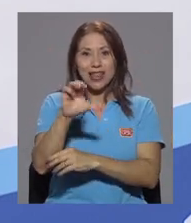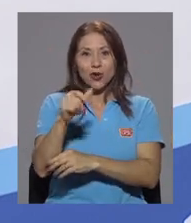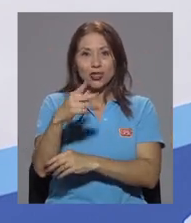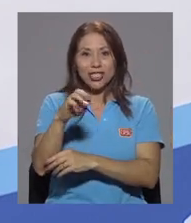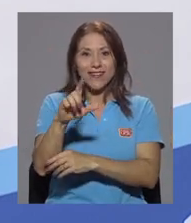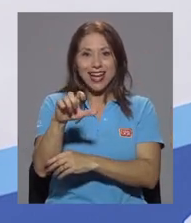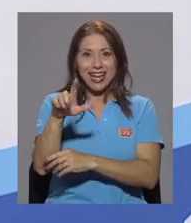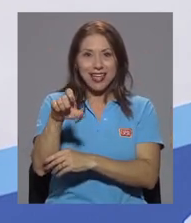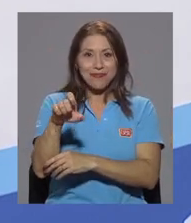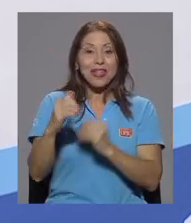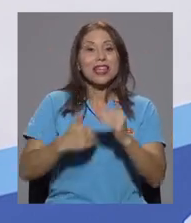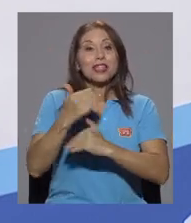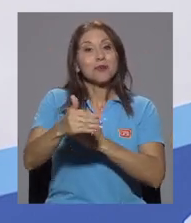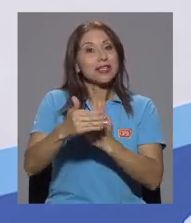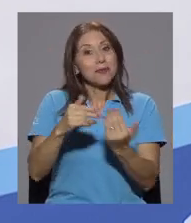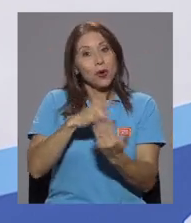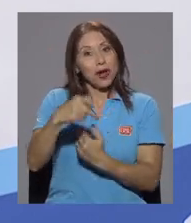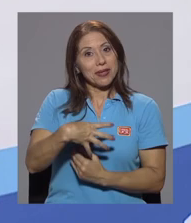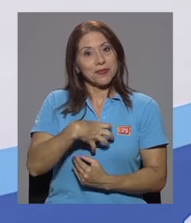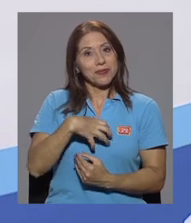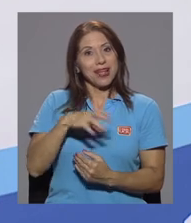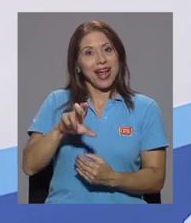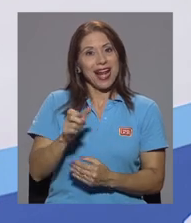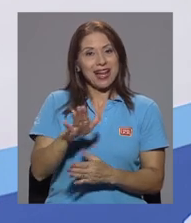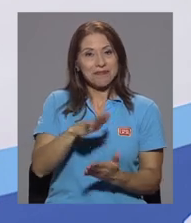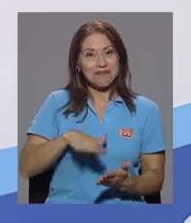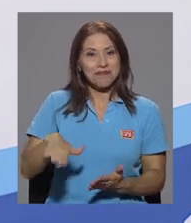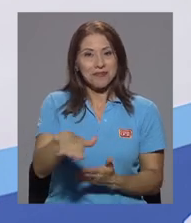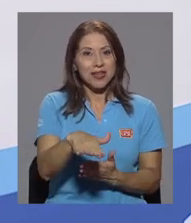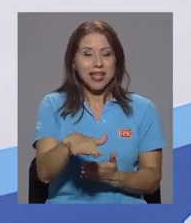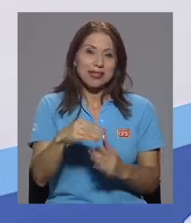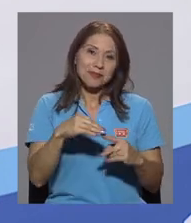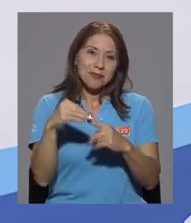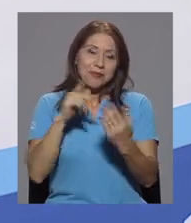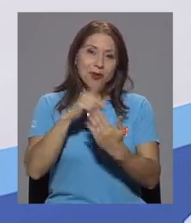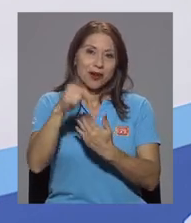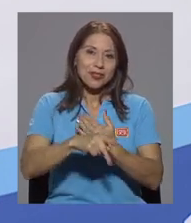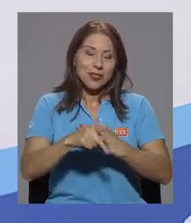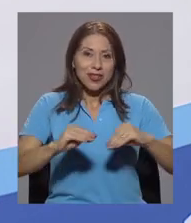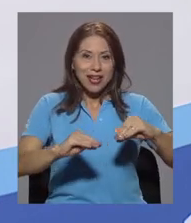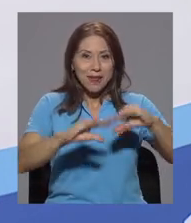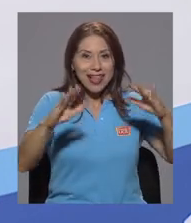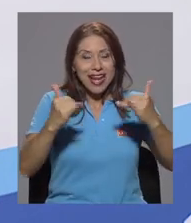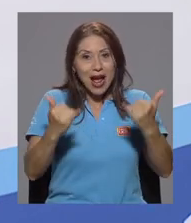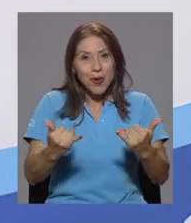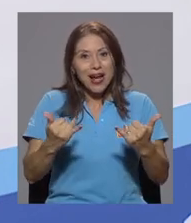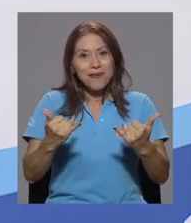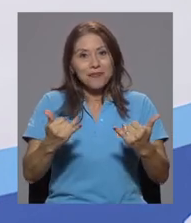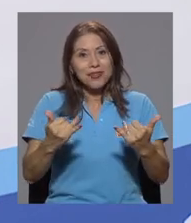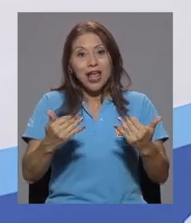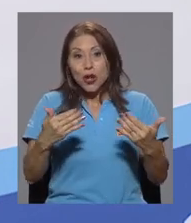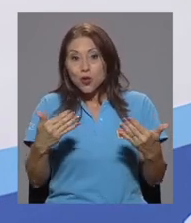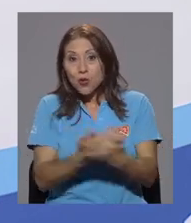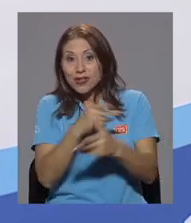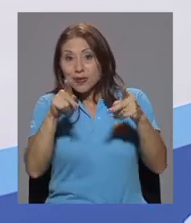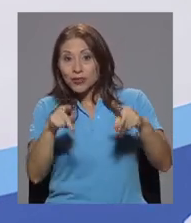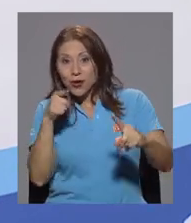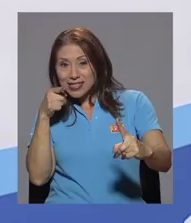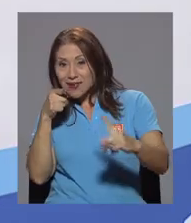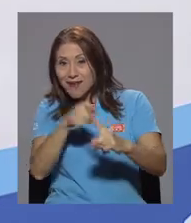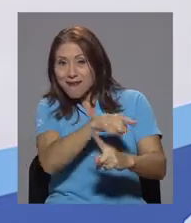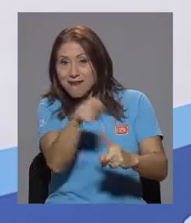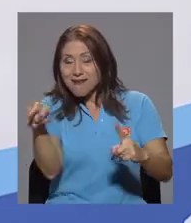los programas del canal lo sobre todo las programaciones de la mañana ahora van a tener un nuevo curso el nuevo público de la mañana va a tener